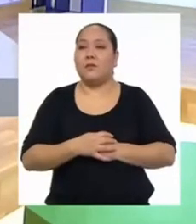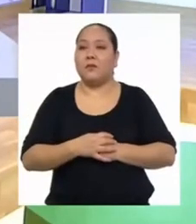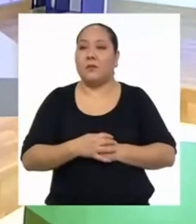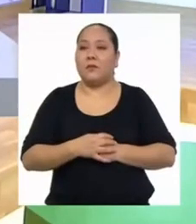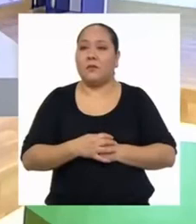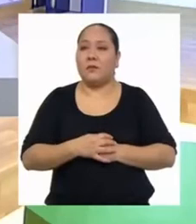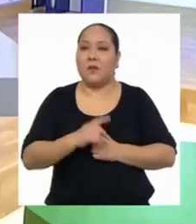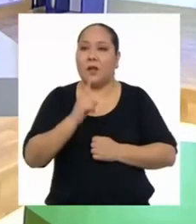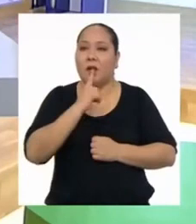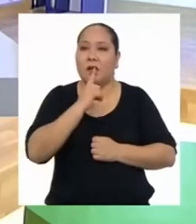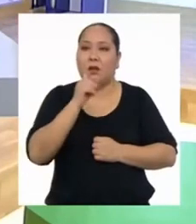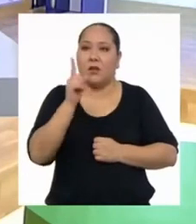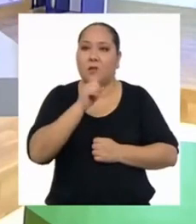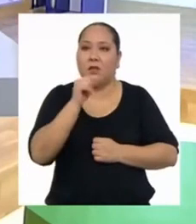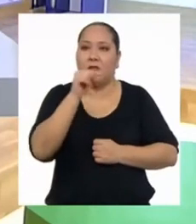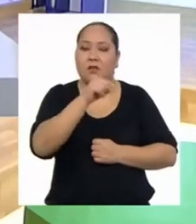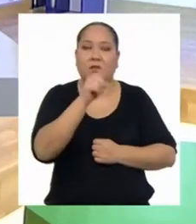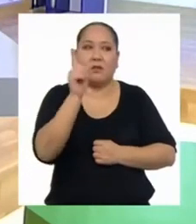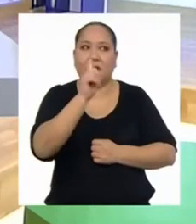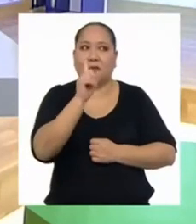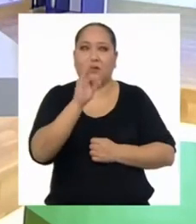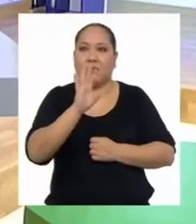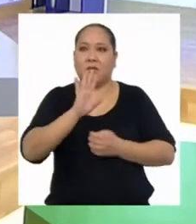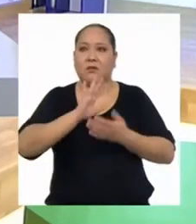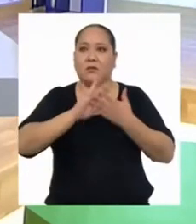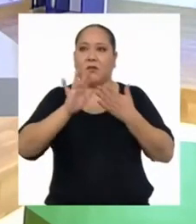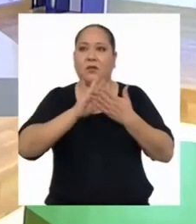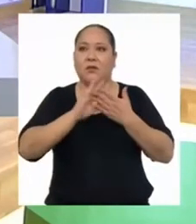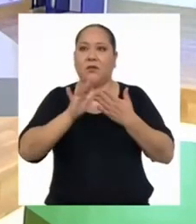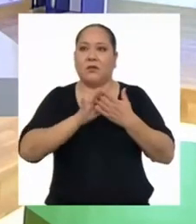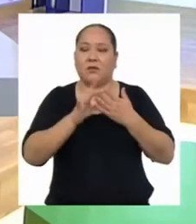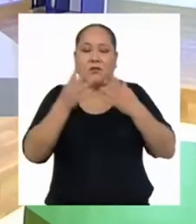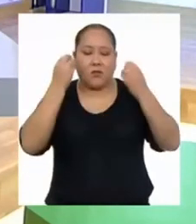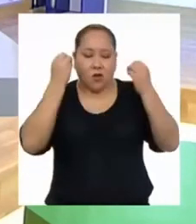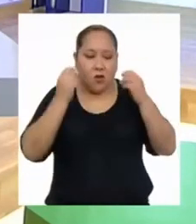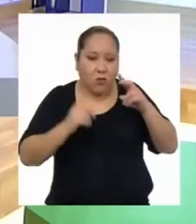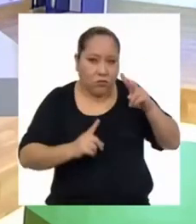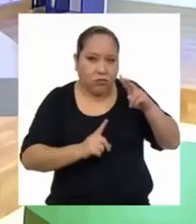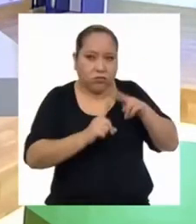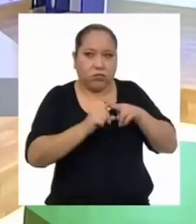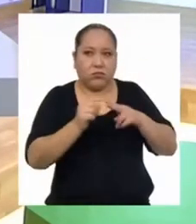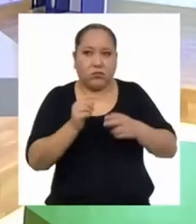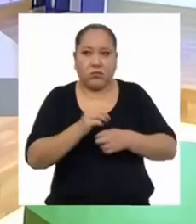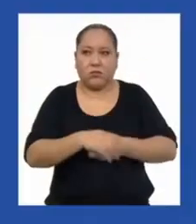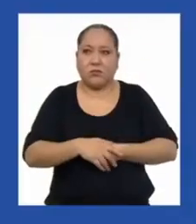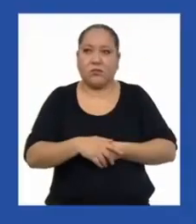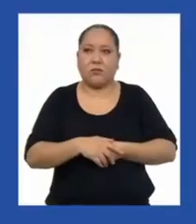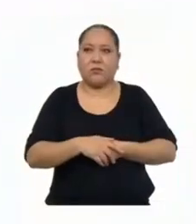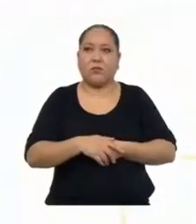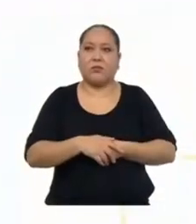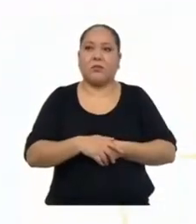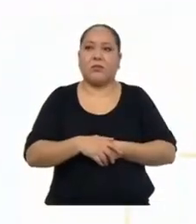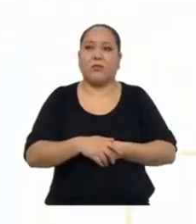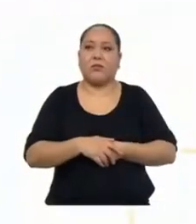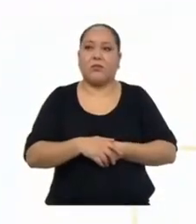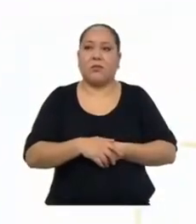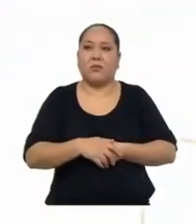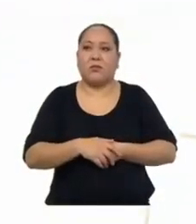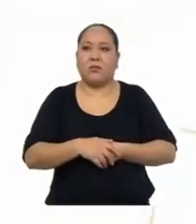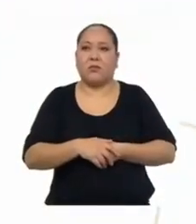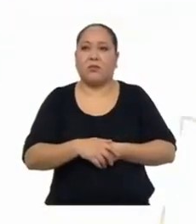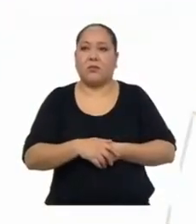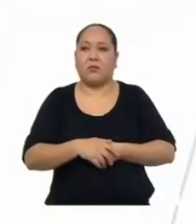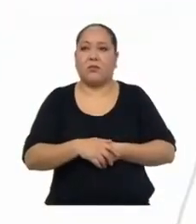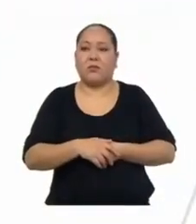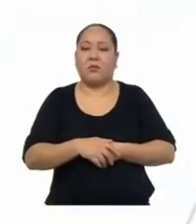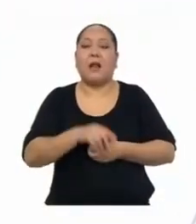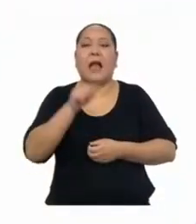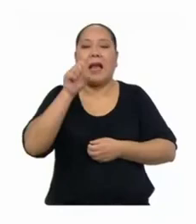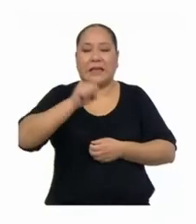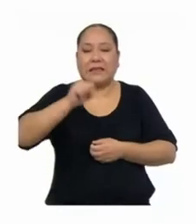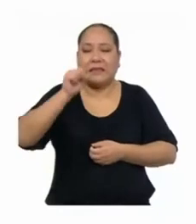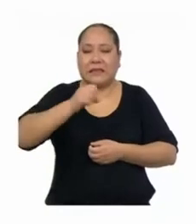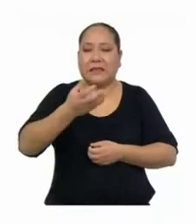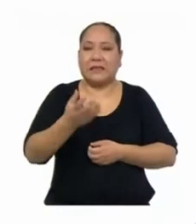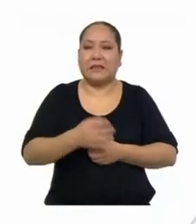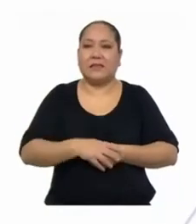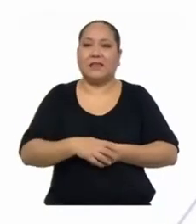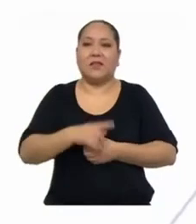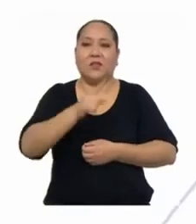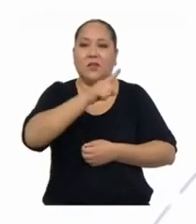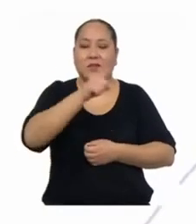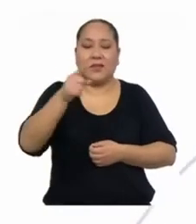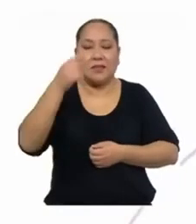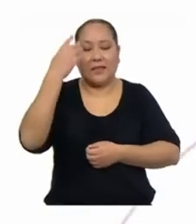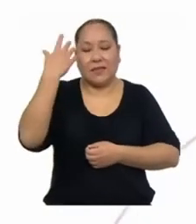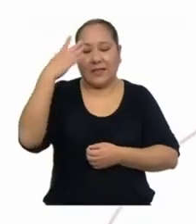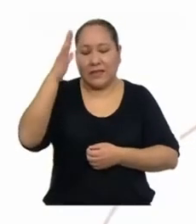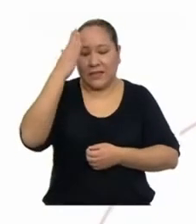No, eso no, perdón. No sé cómo se metió aquí. Ahora sí. Como sabíamos